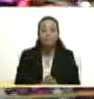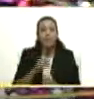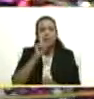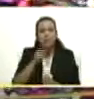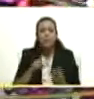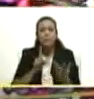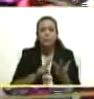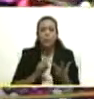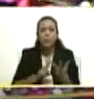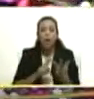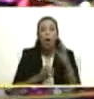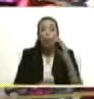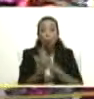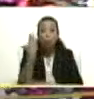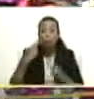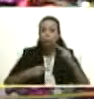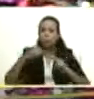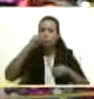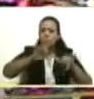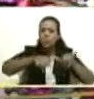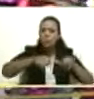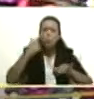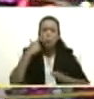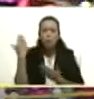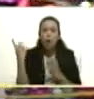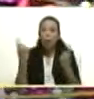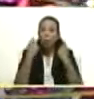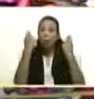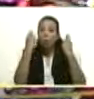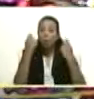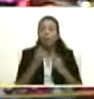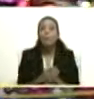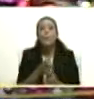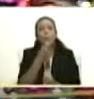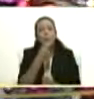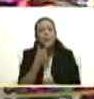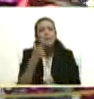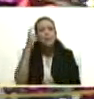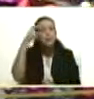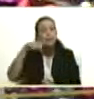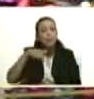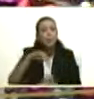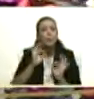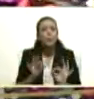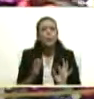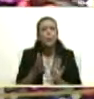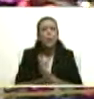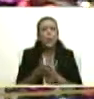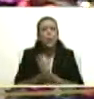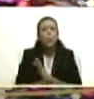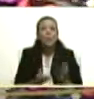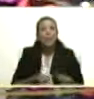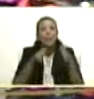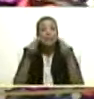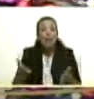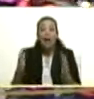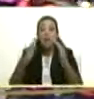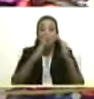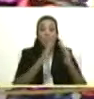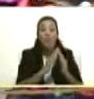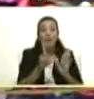también gran constructor. Y tenemos una jornada bonita de entregas de